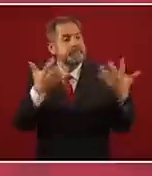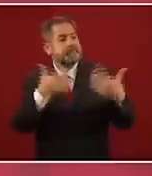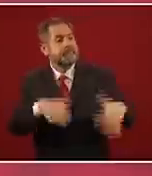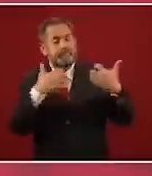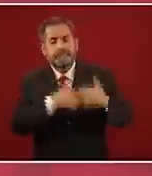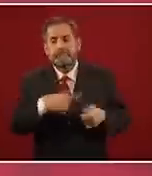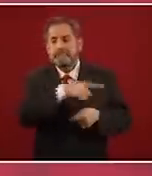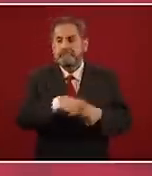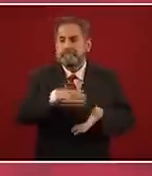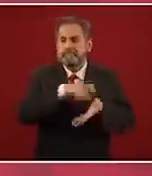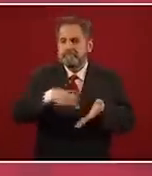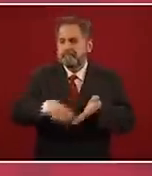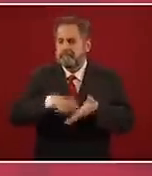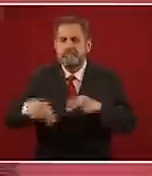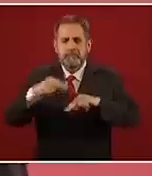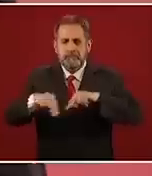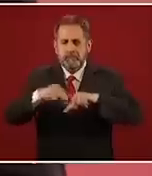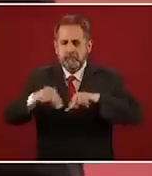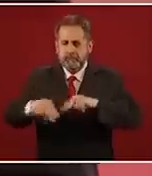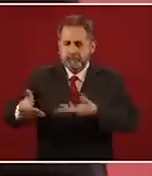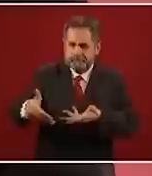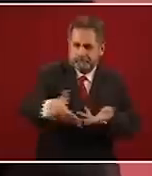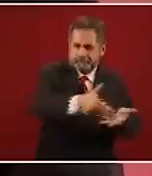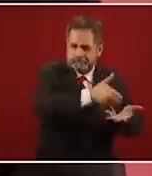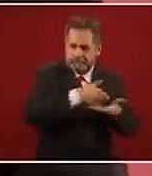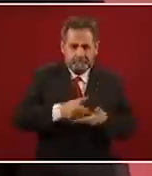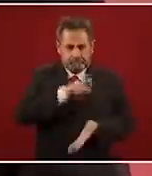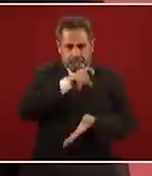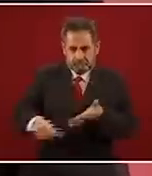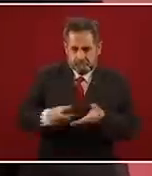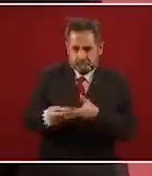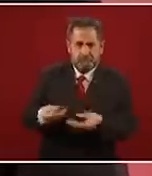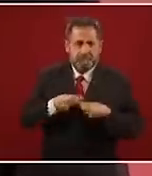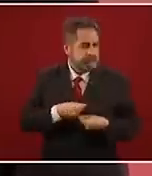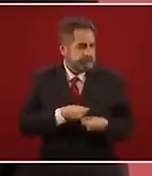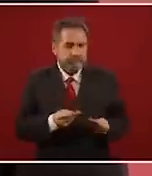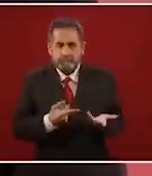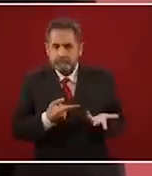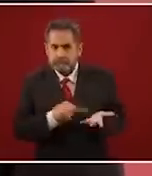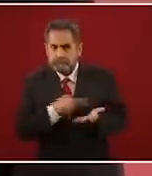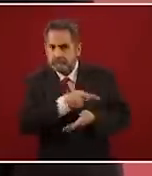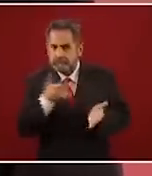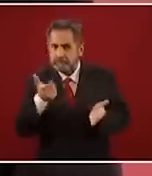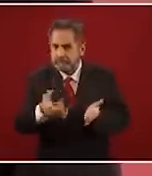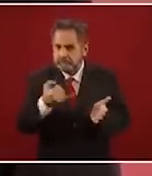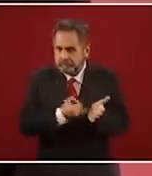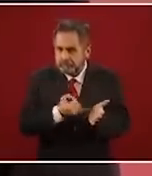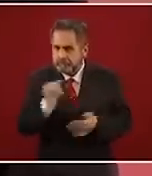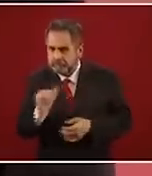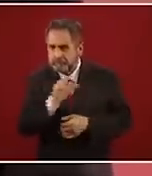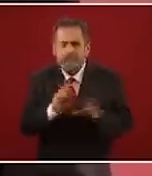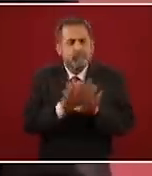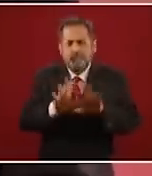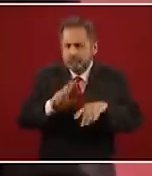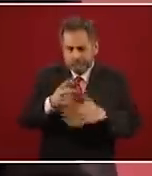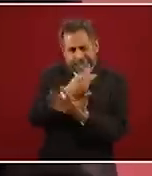compra un determinado número de boletos? O sea, ¿va a pagar impuestos? ¿No va a pagar impuestos?